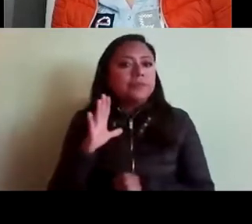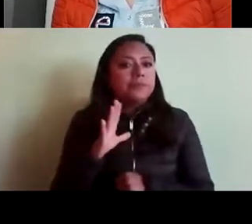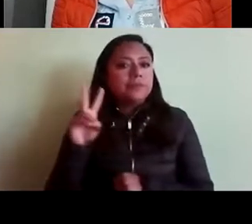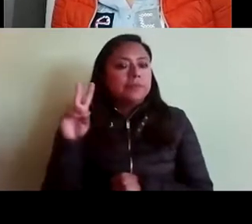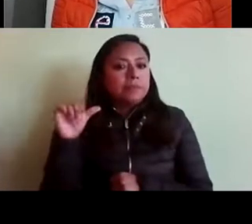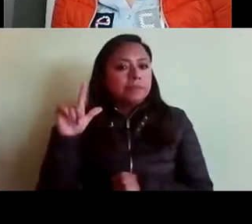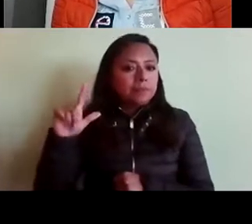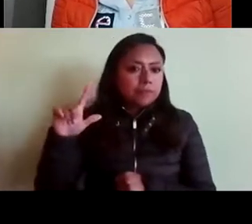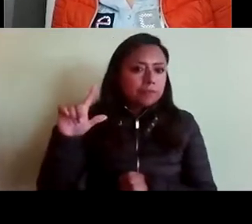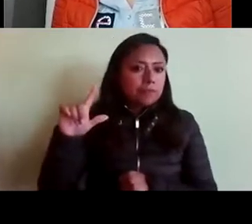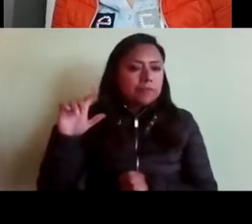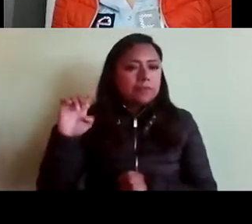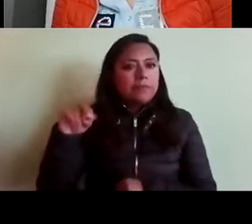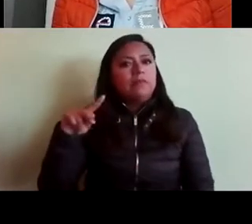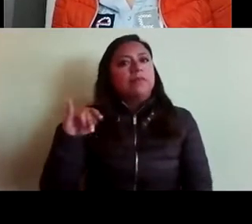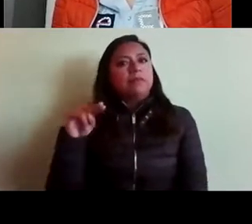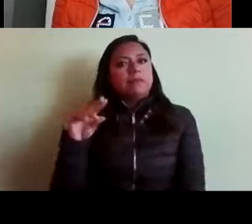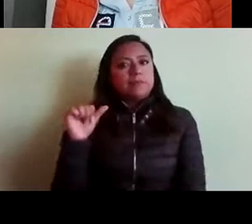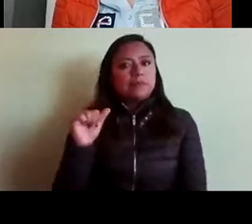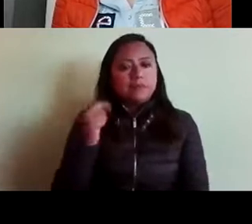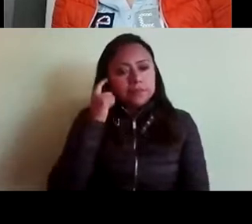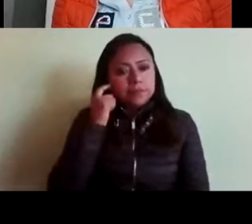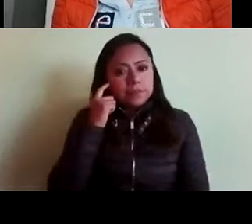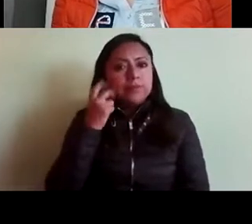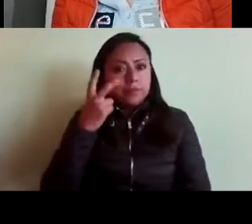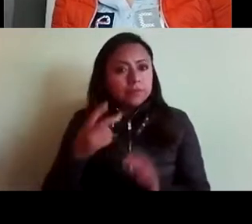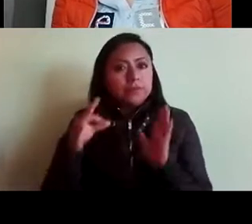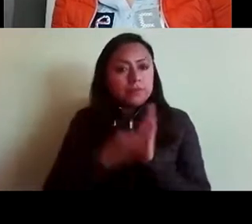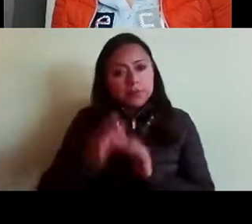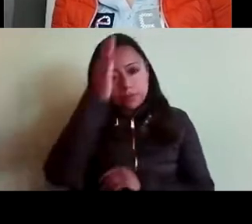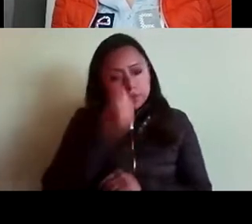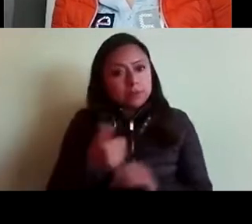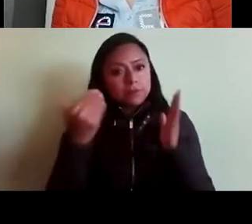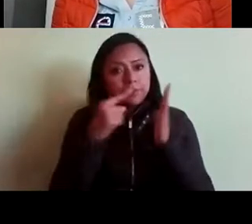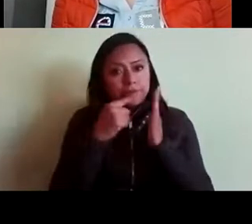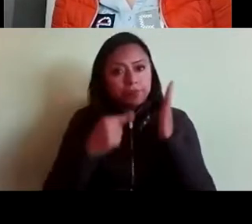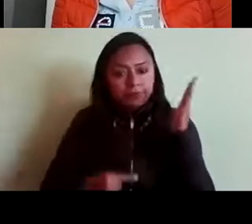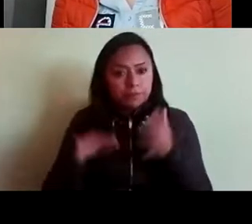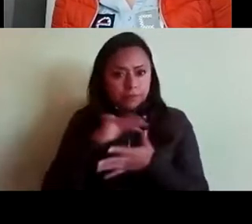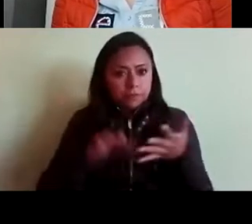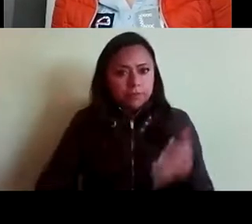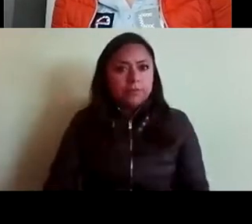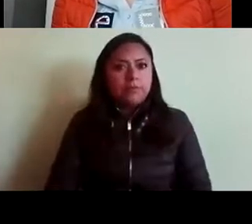así quedó el punto de acuerdo en los términos en los que acaba usted de dar lectura.